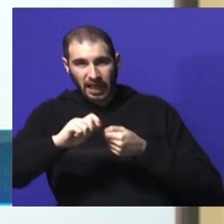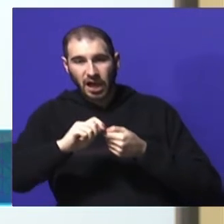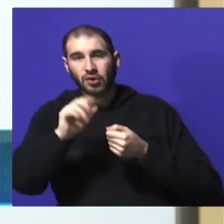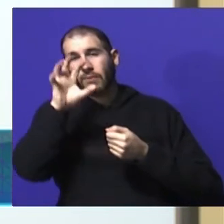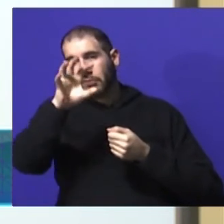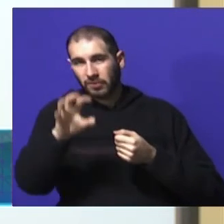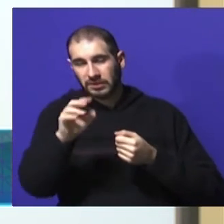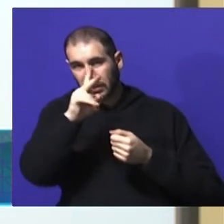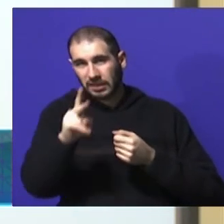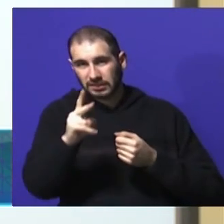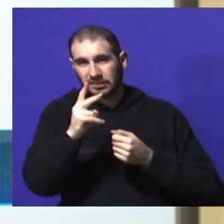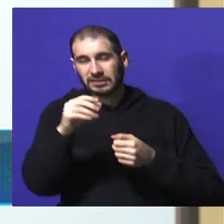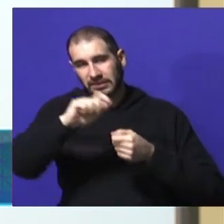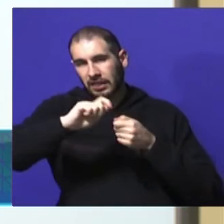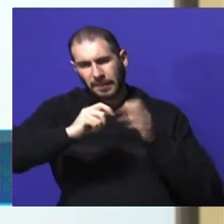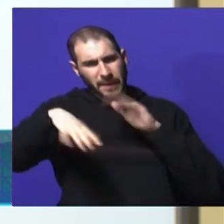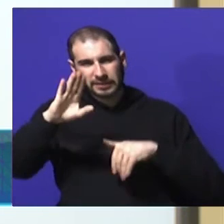las provincias, especialmente Salta.